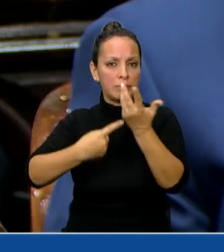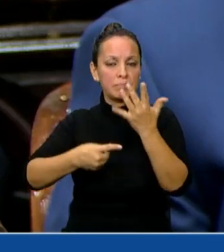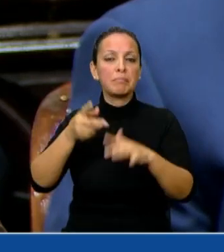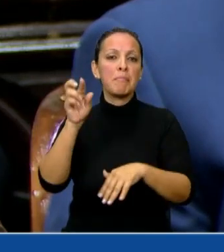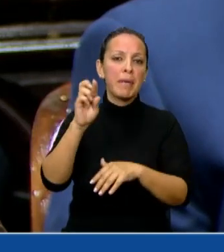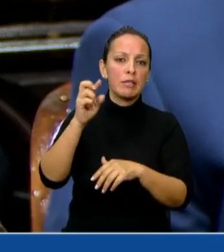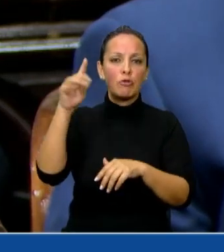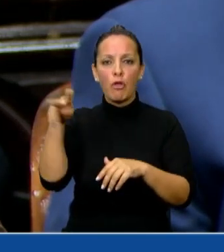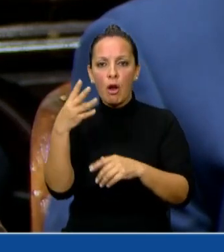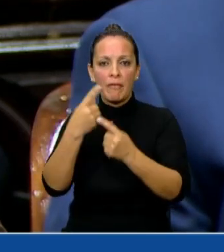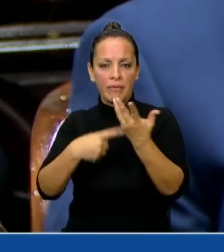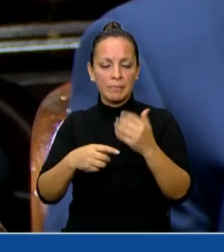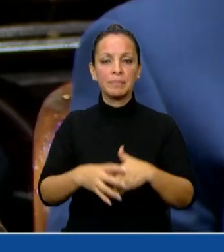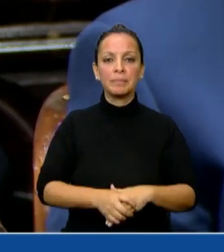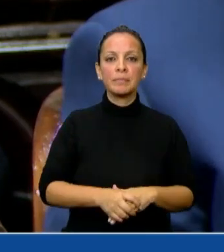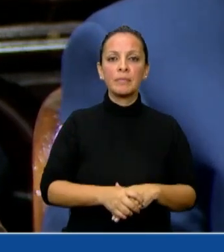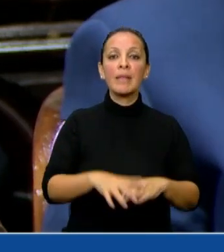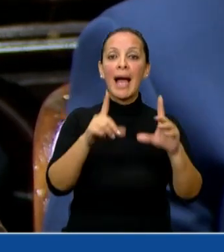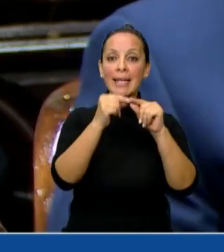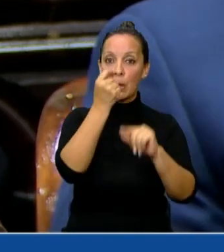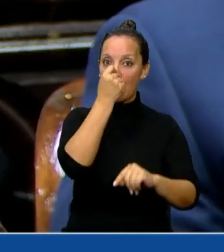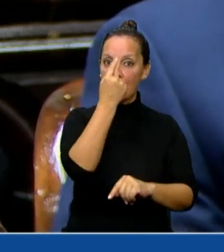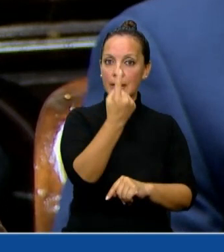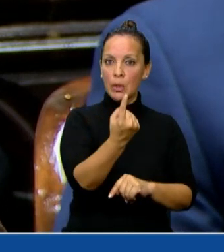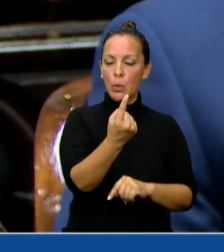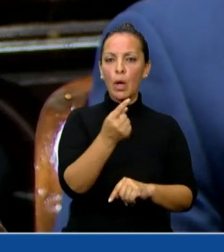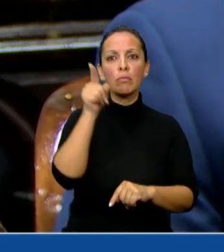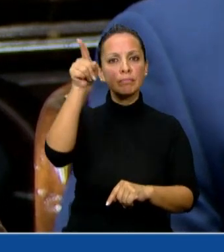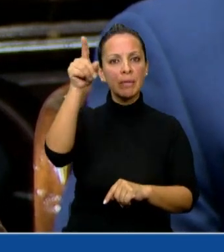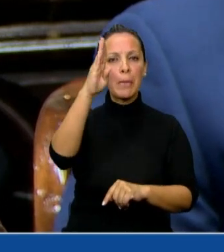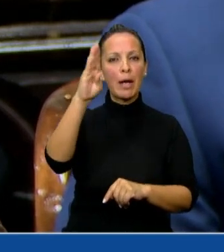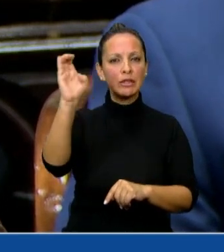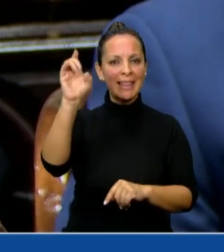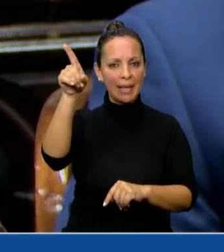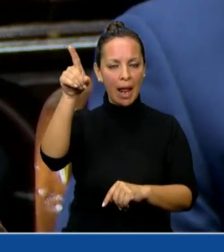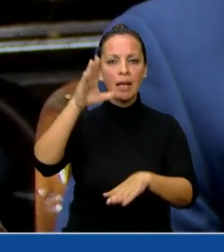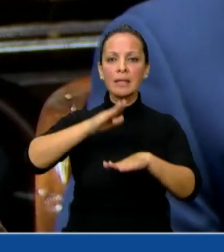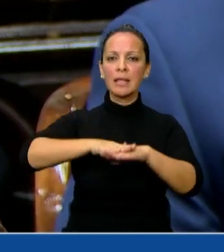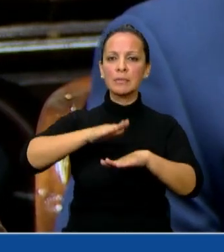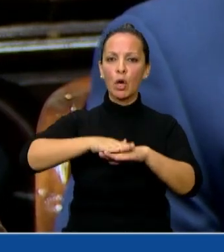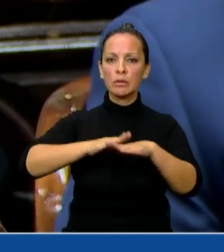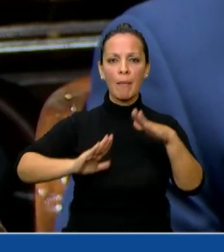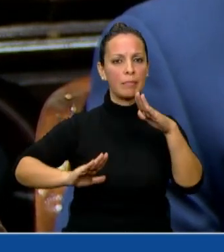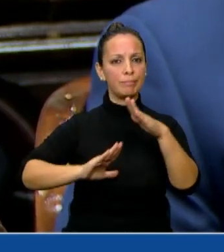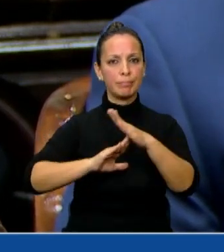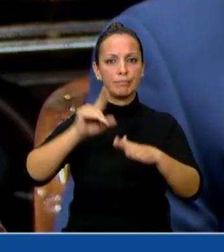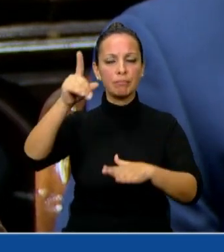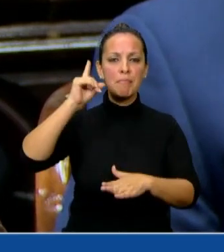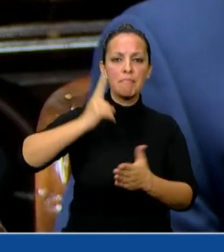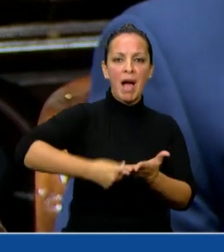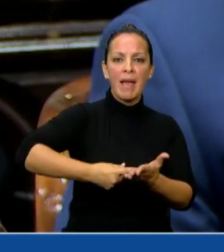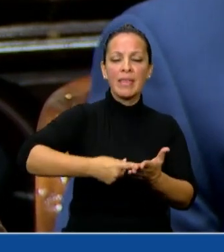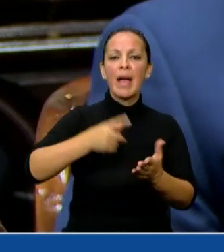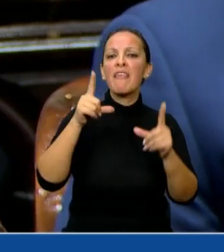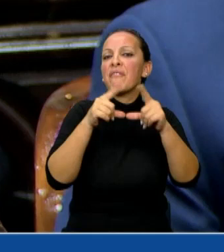entidades financieras. El artículo 21 faculta al Banco Central a determinar la fecha de vencimiento de